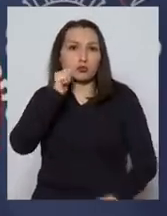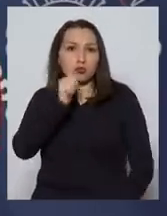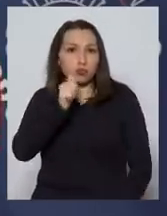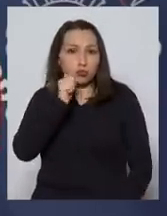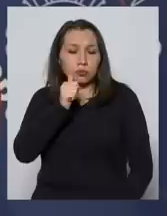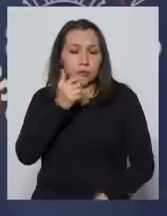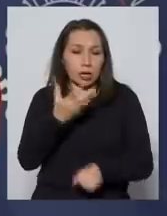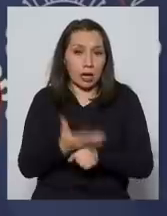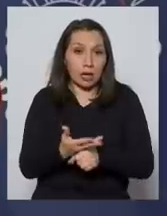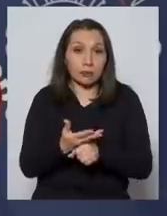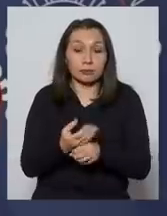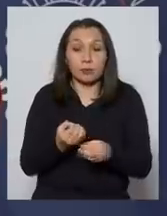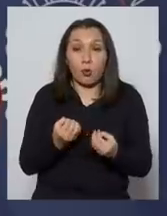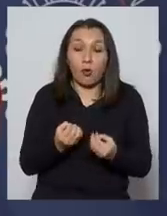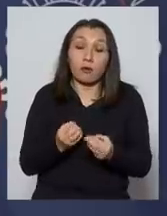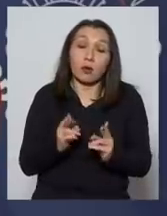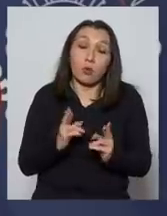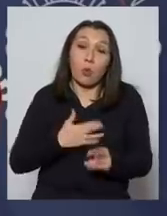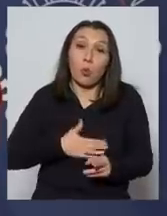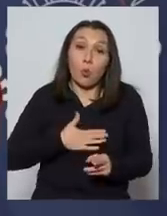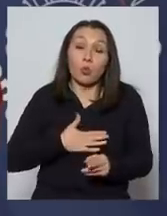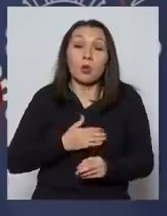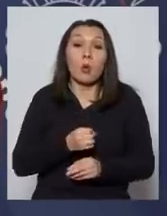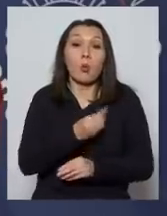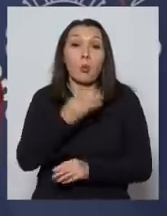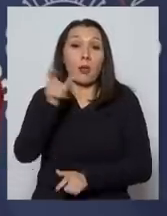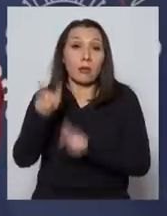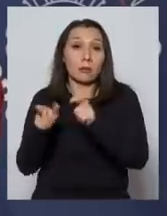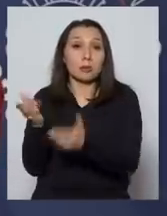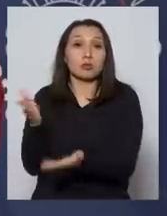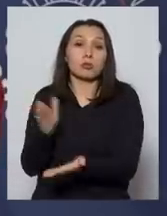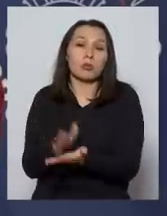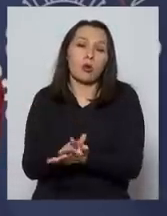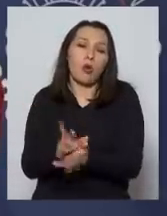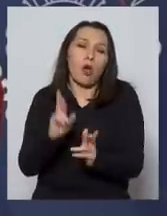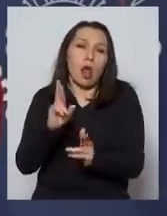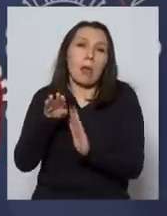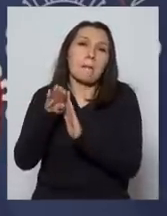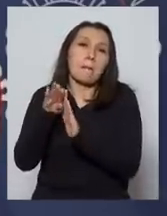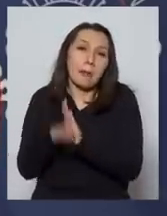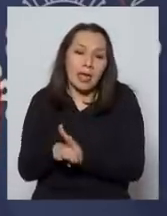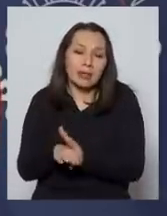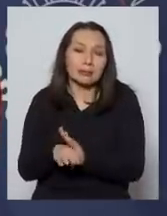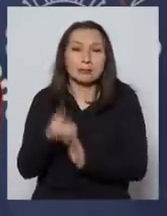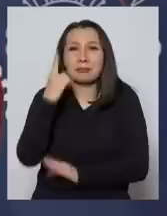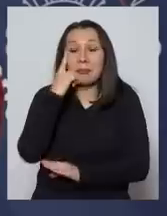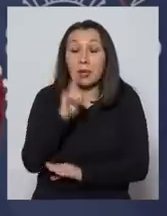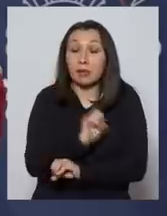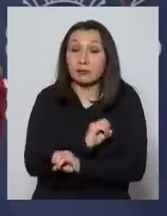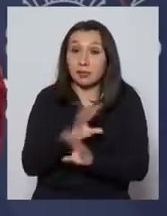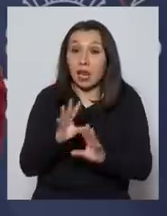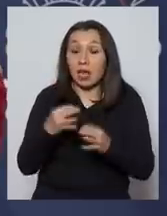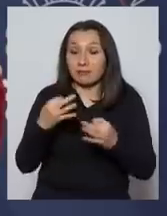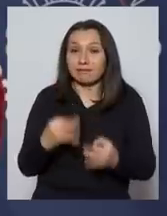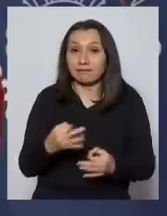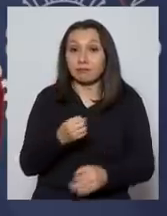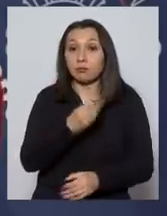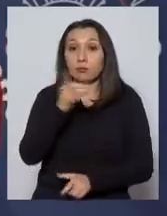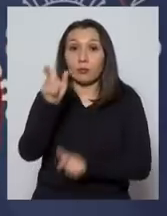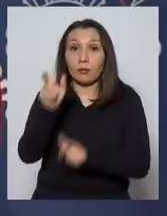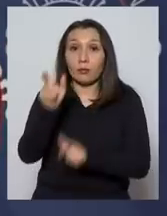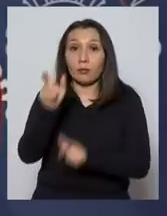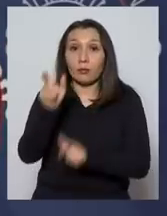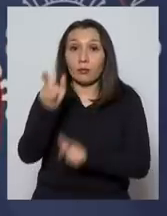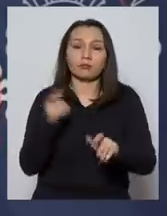diariamente. Obviamente nos gustaría que la cantidad de fallecidos sea menor, pero tenemos claro que la cantidad de personas